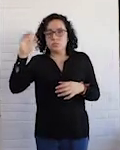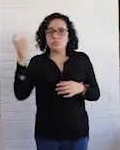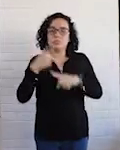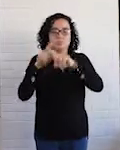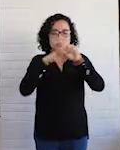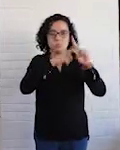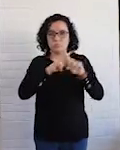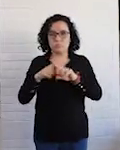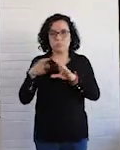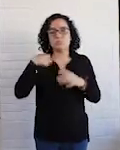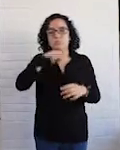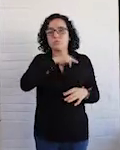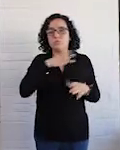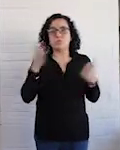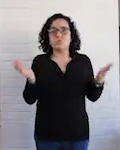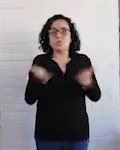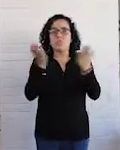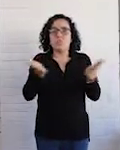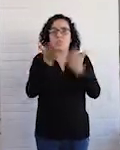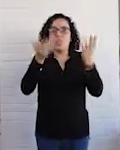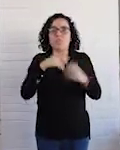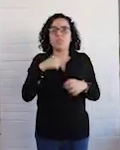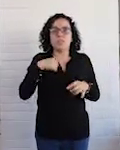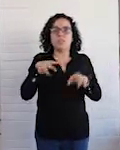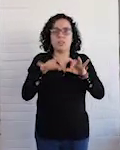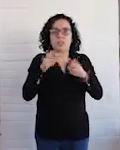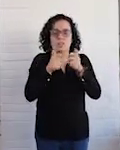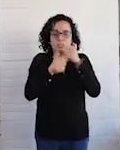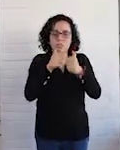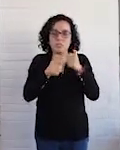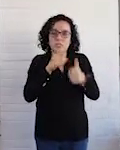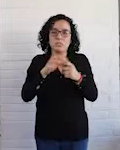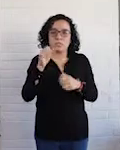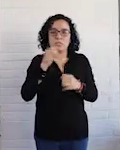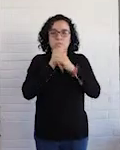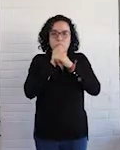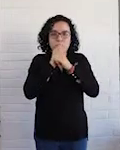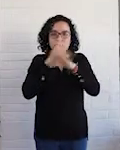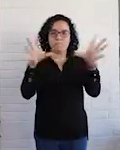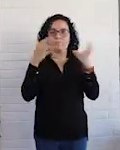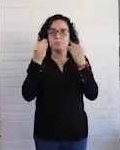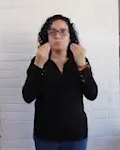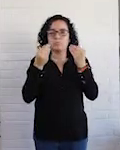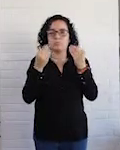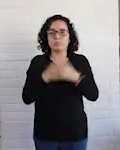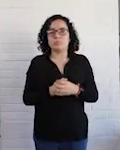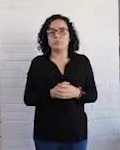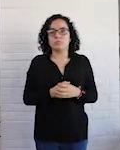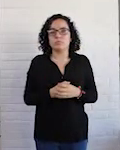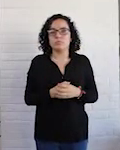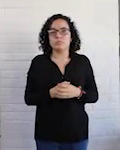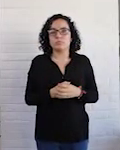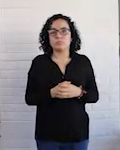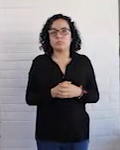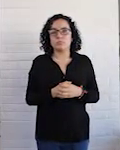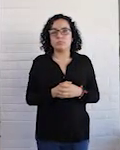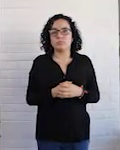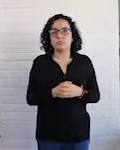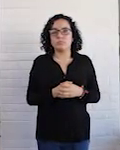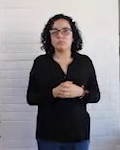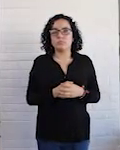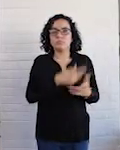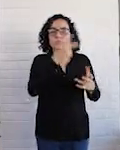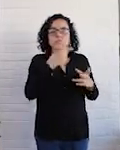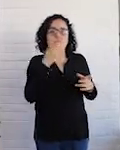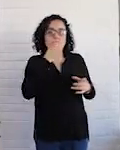todos estamos hiperestimulados, hiperentretenidos, hiperinformados. El otro día me decía alguien, es